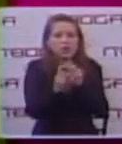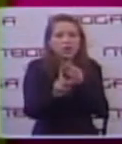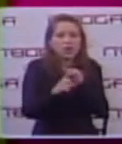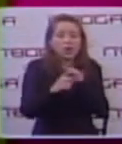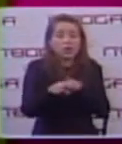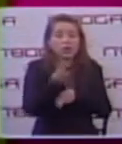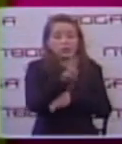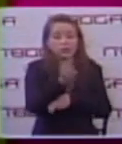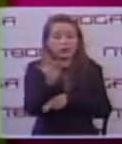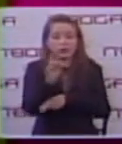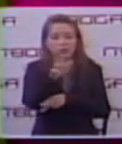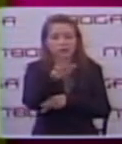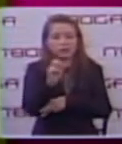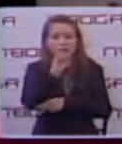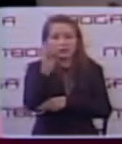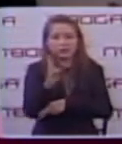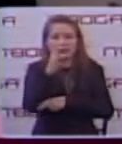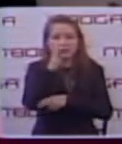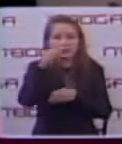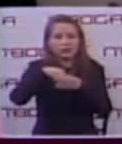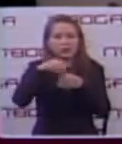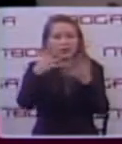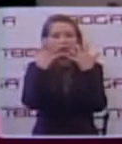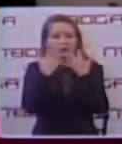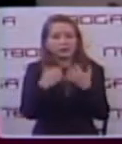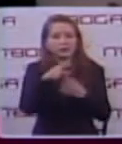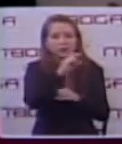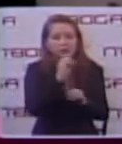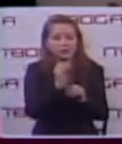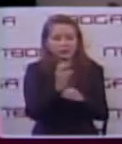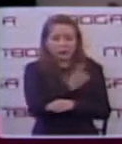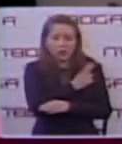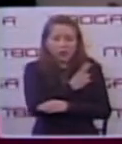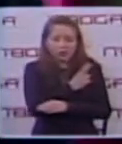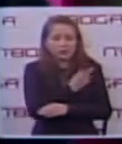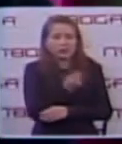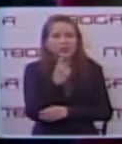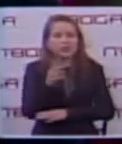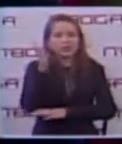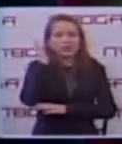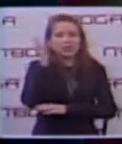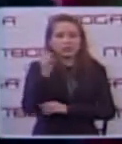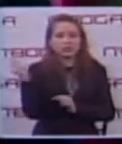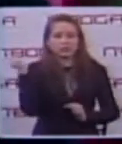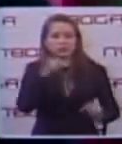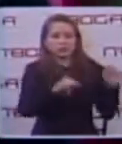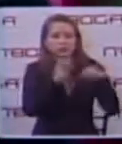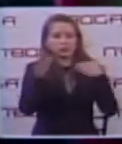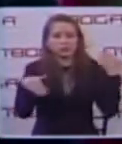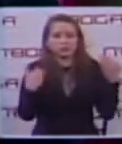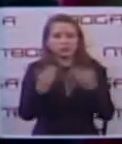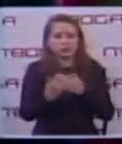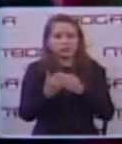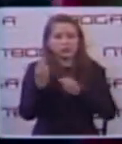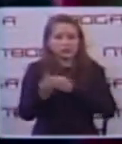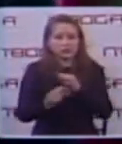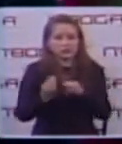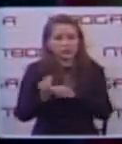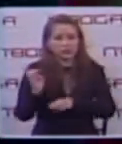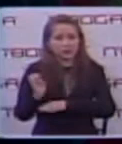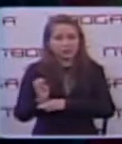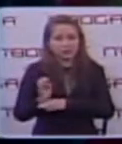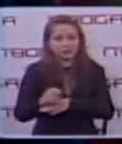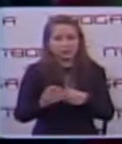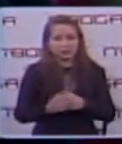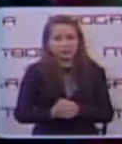cabo los días 29 y 30 de junio en el auditorio de la institución. Los expositores vienen de todas partes del mundo y de Ecuador,